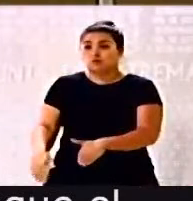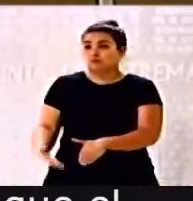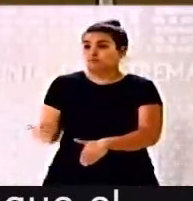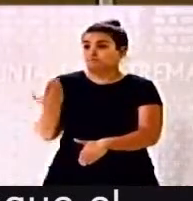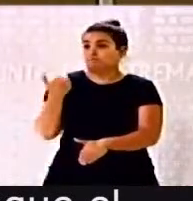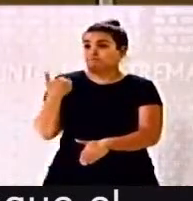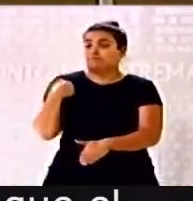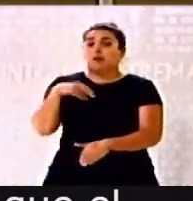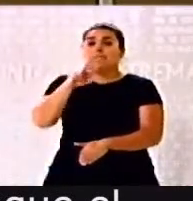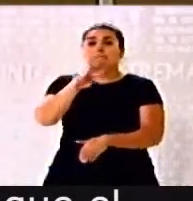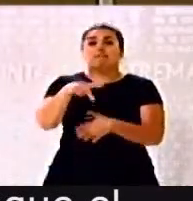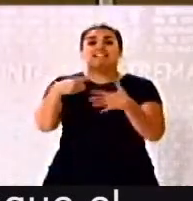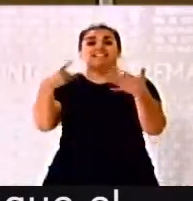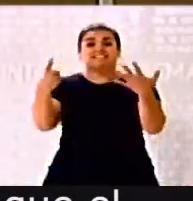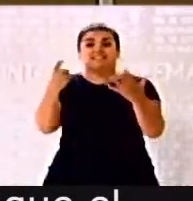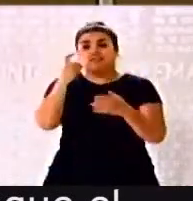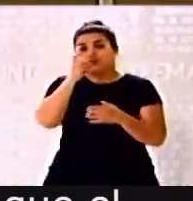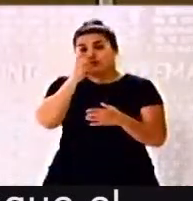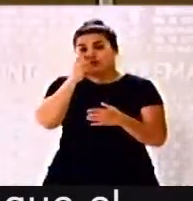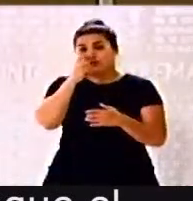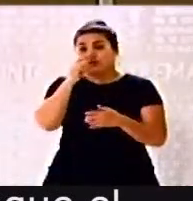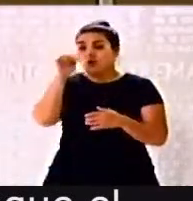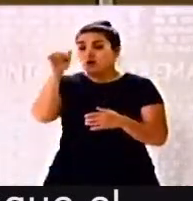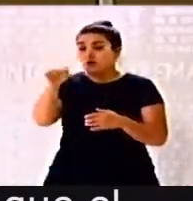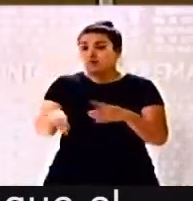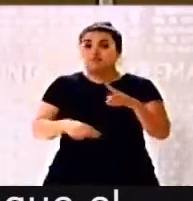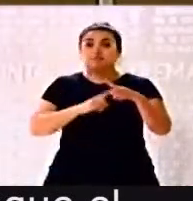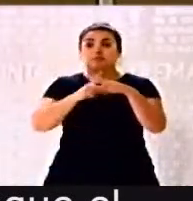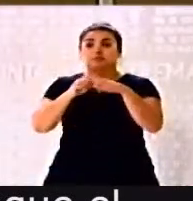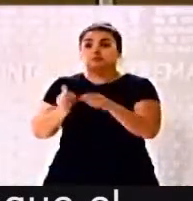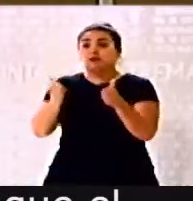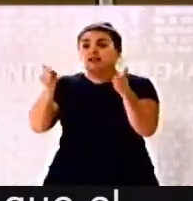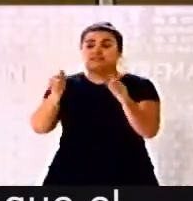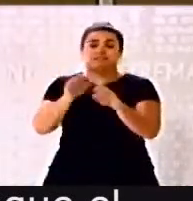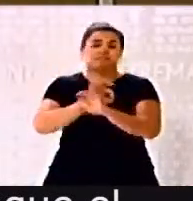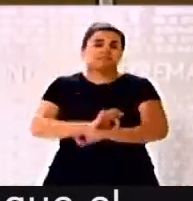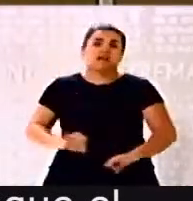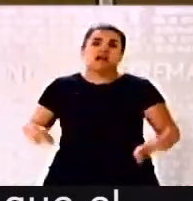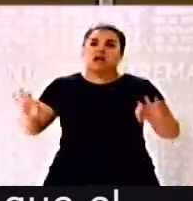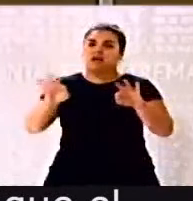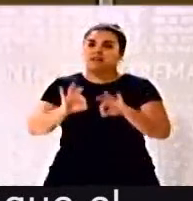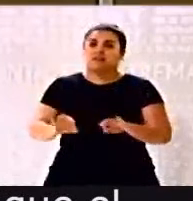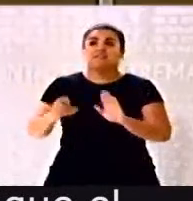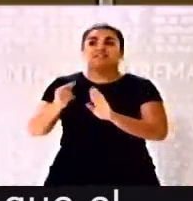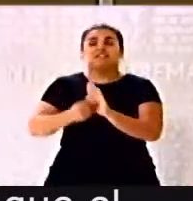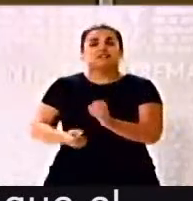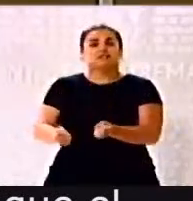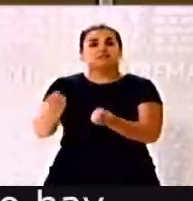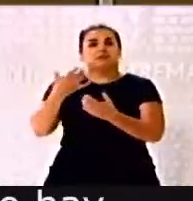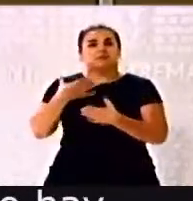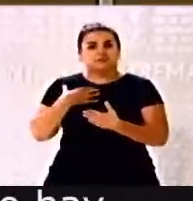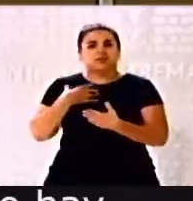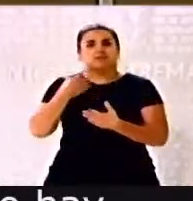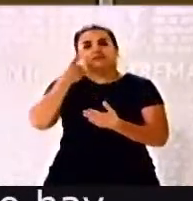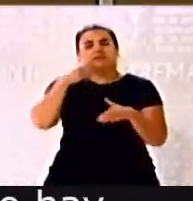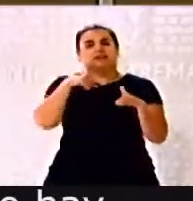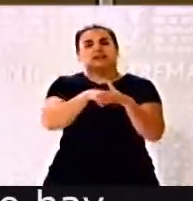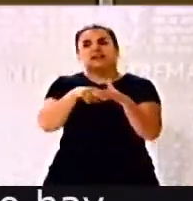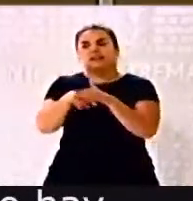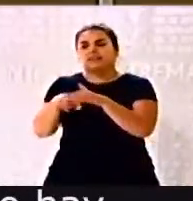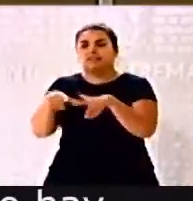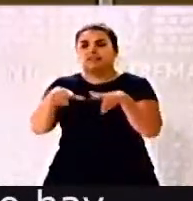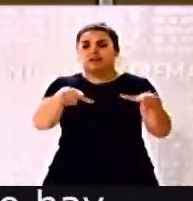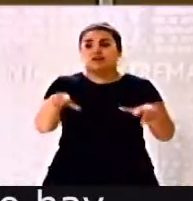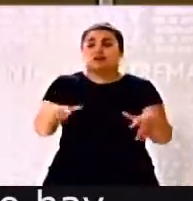el pasado 26 de junio. Y hoy tampoco hay positivos en los datos que nos han avanzado las distintas gerencias de área. Por